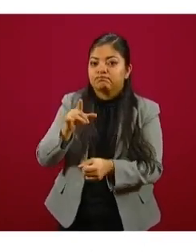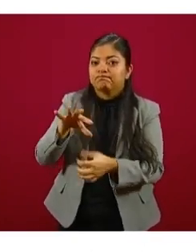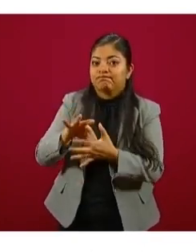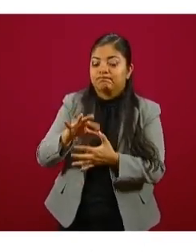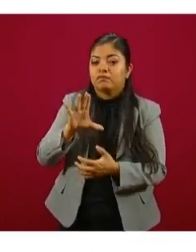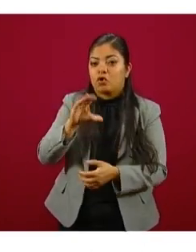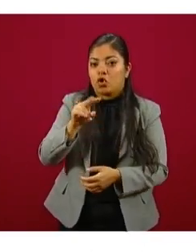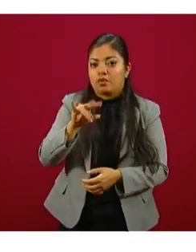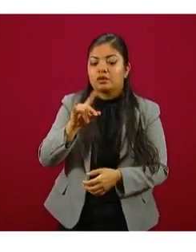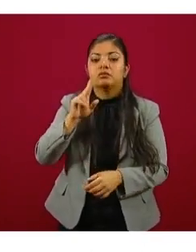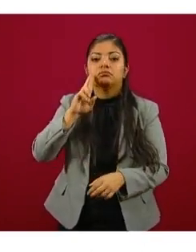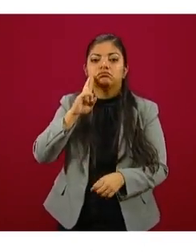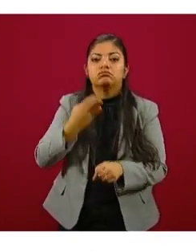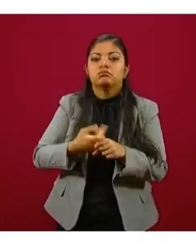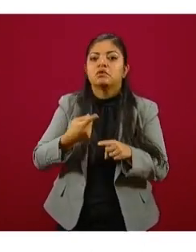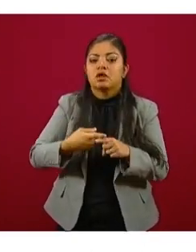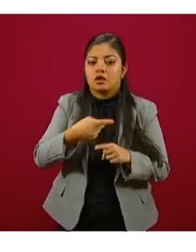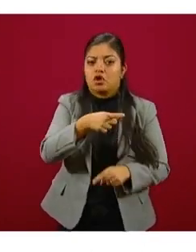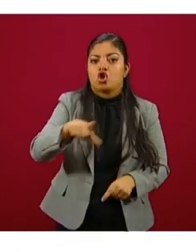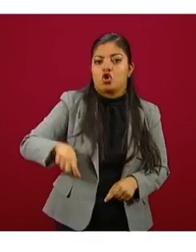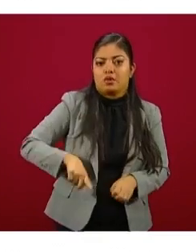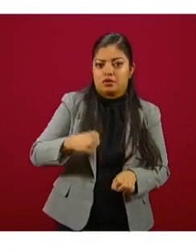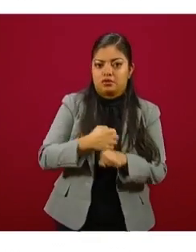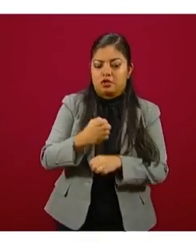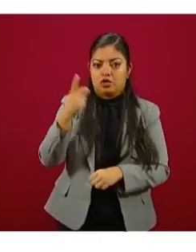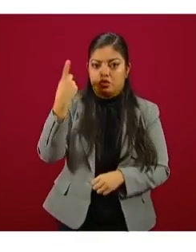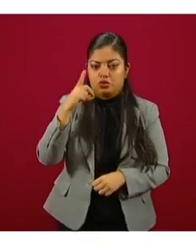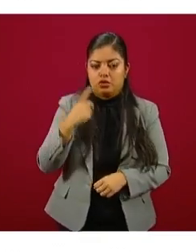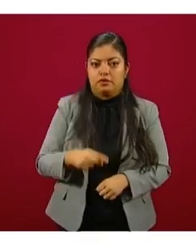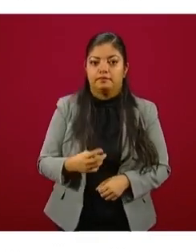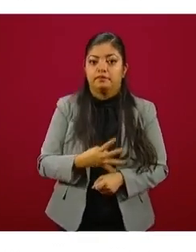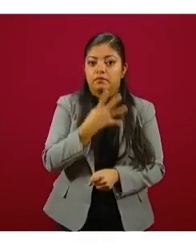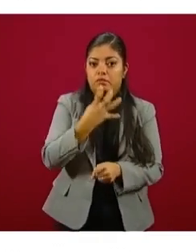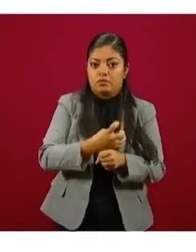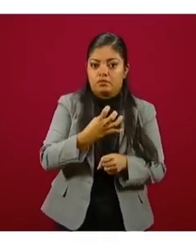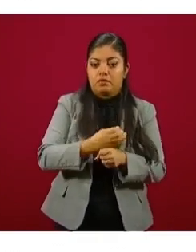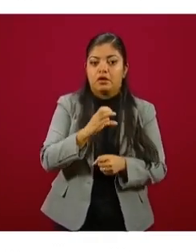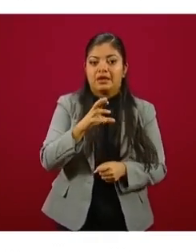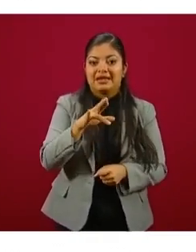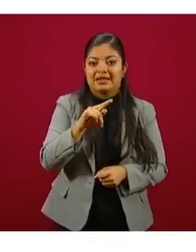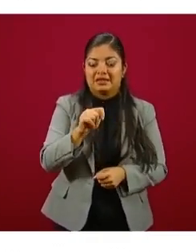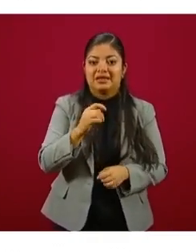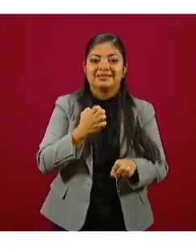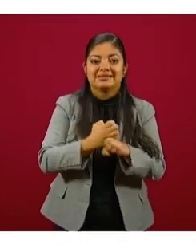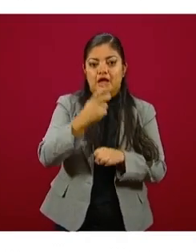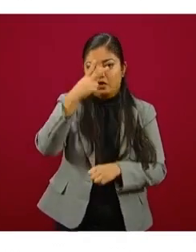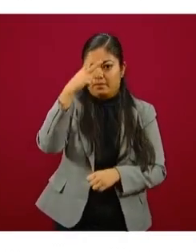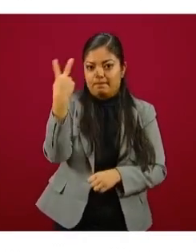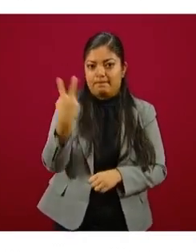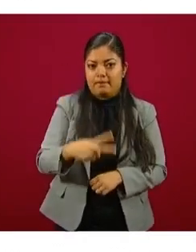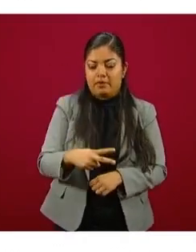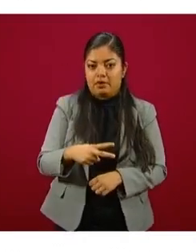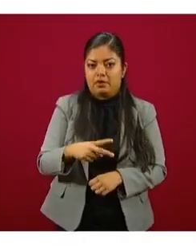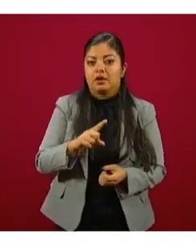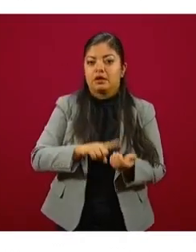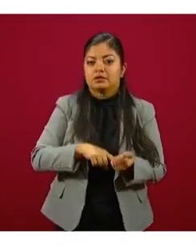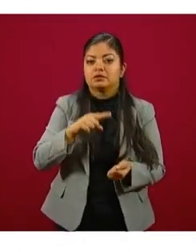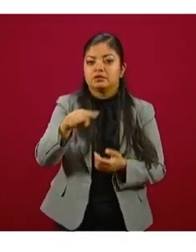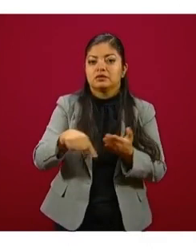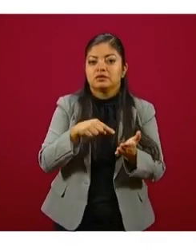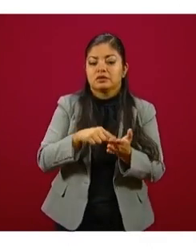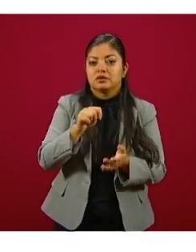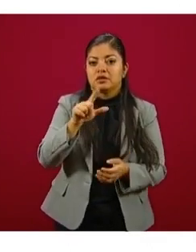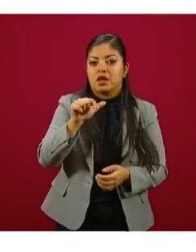sanitaria responsable es el gobierno del estado de Durango. Cuarto, CRIT Estado de México, concretamente el CRIT en